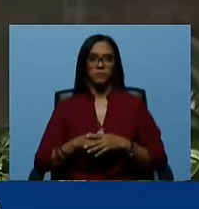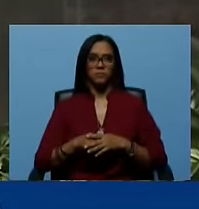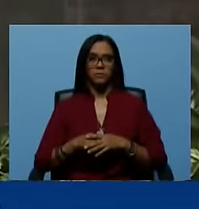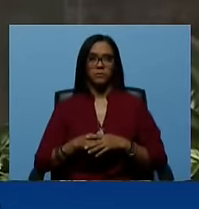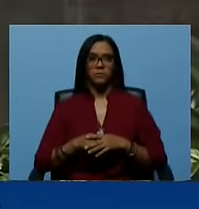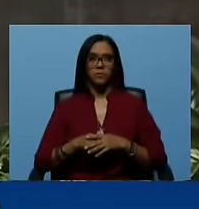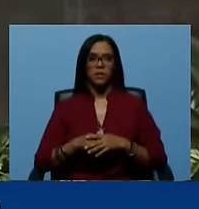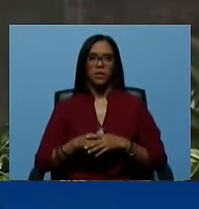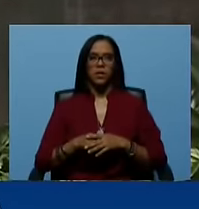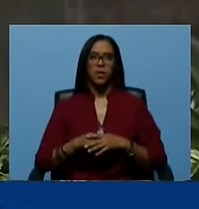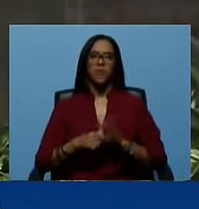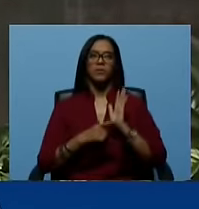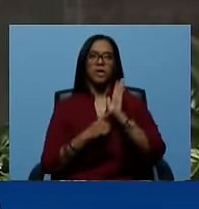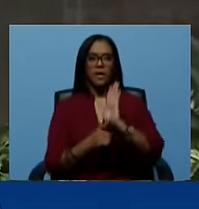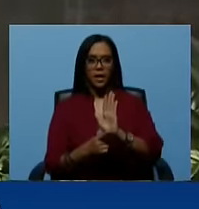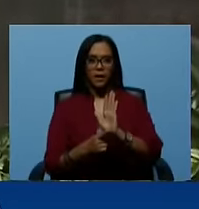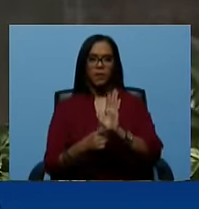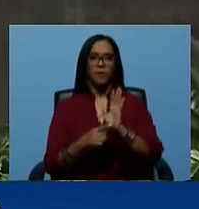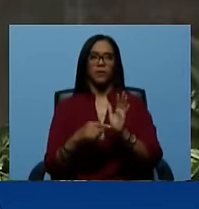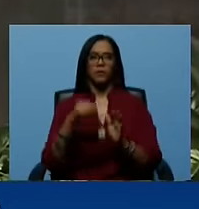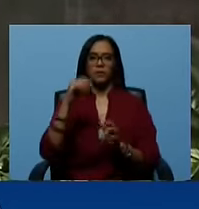Y puse el ejemplo de David.